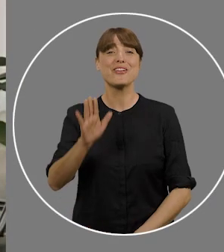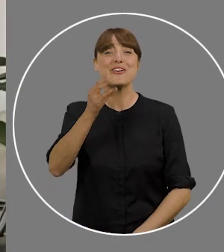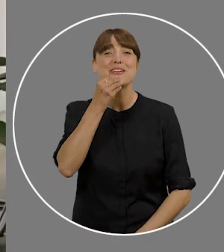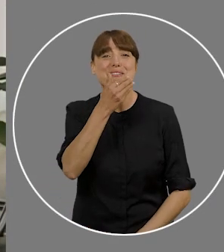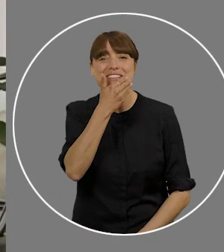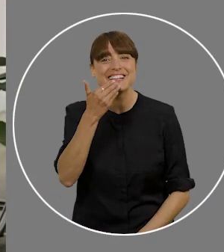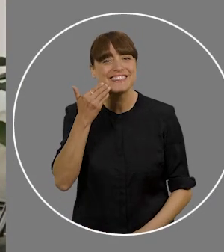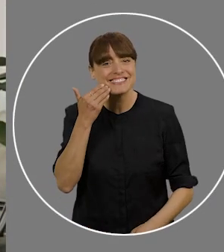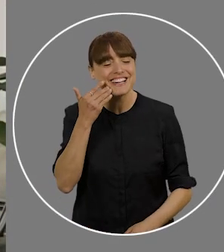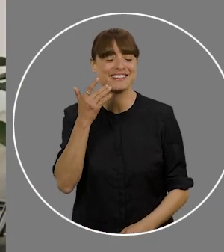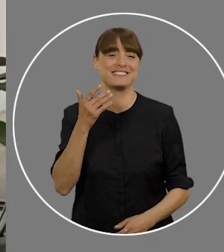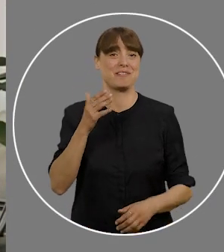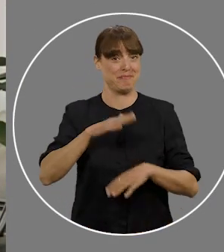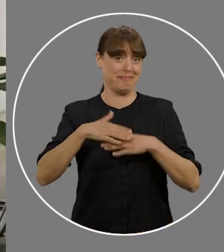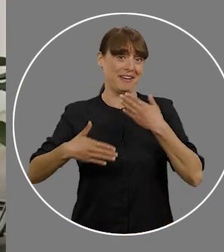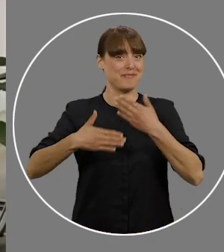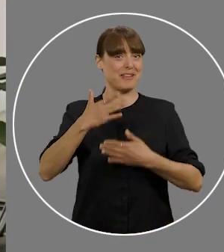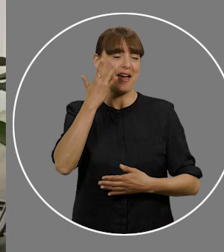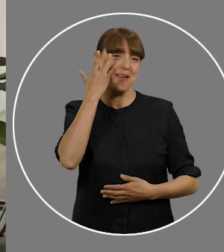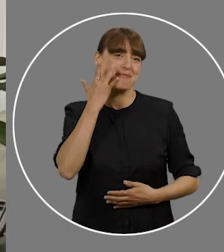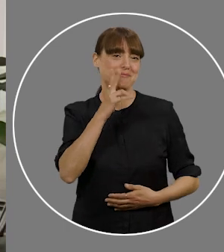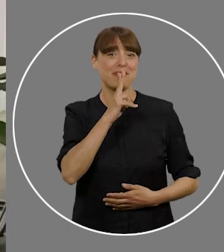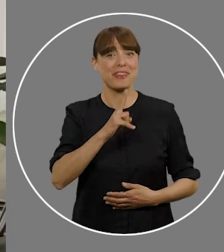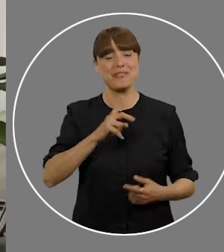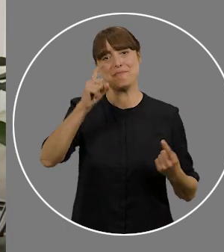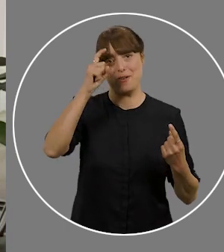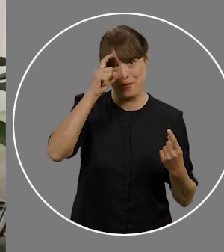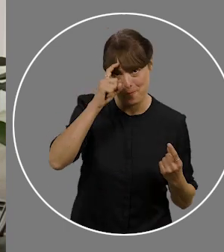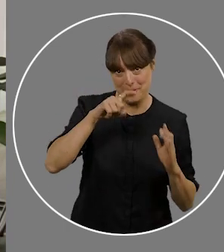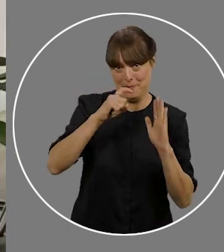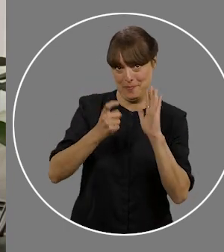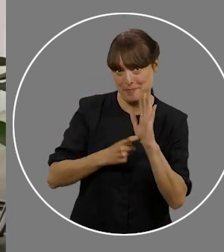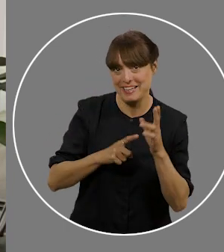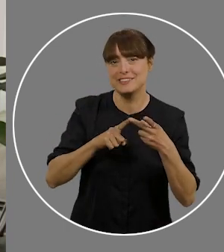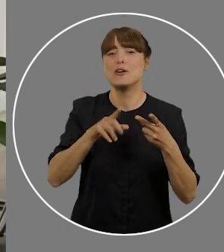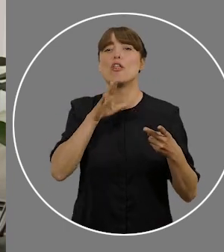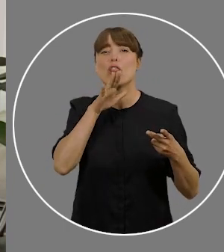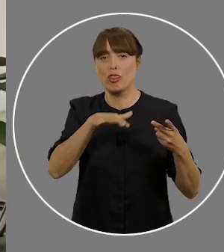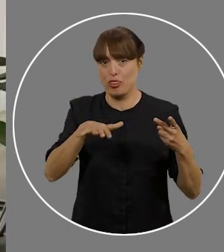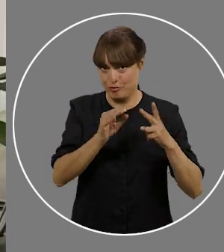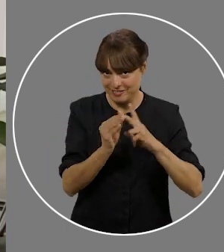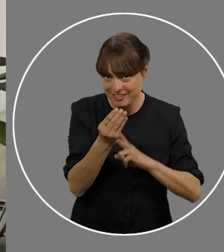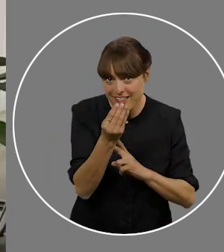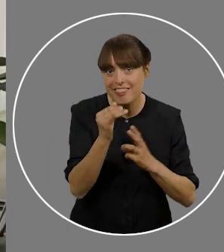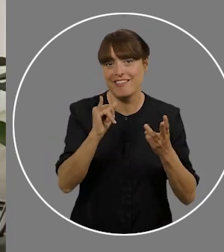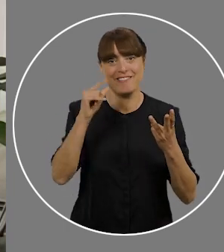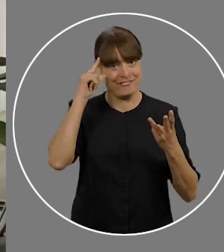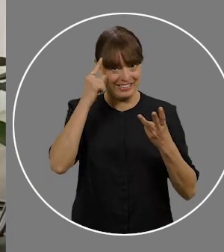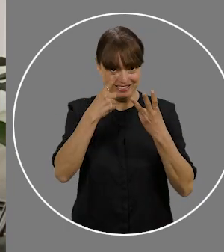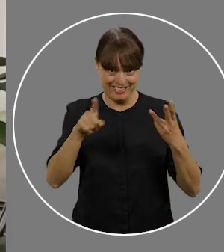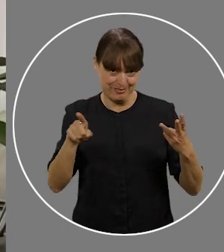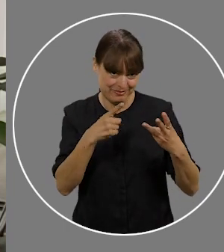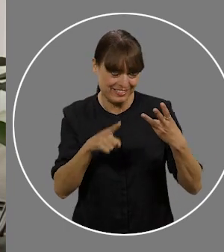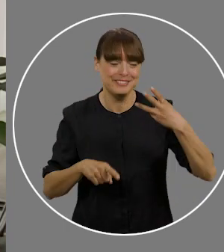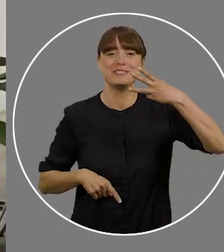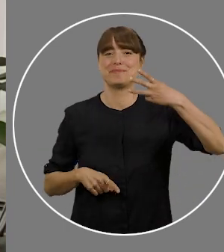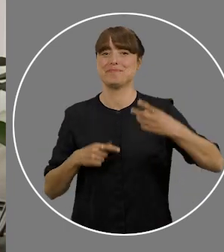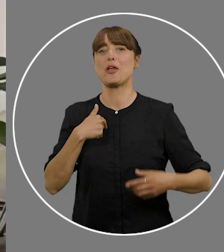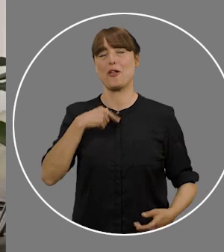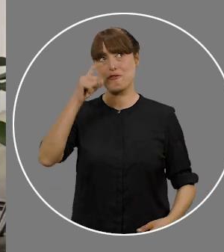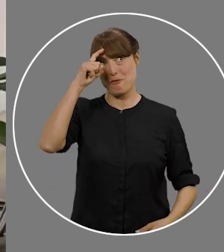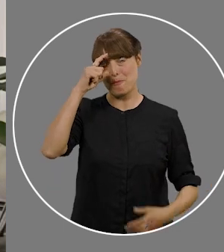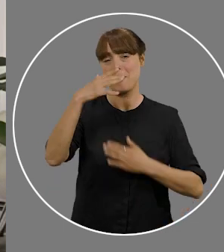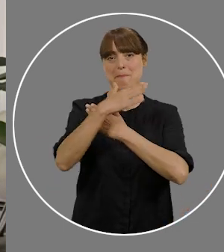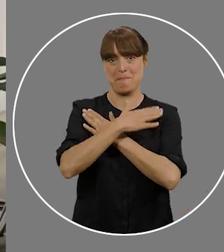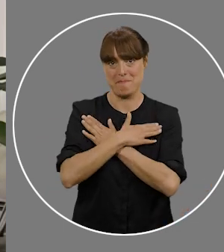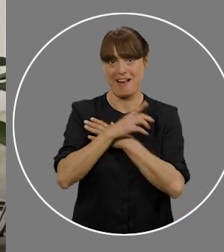buenas tardes. Buenas tardes. ¿Nos podría decir, para empezar, su nombre completo, el lugar de nacimiento y la fecha, por favor? Pues me llamo